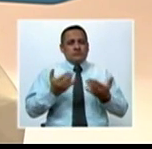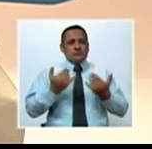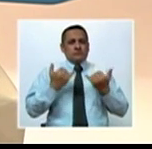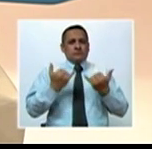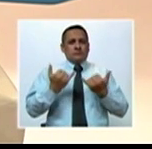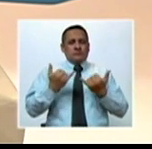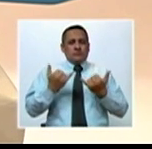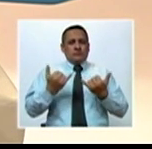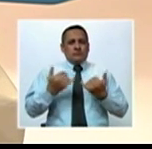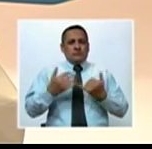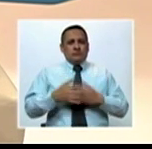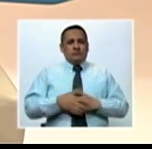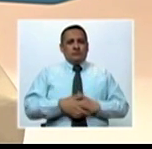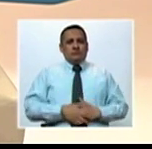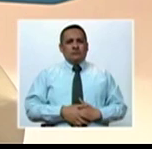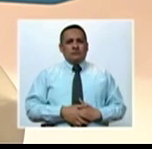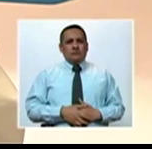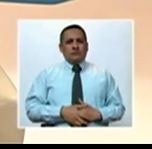del invitado